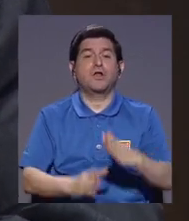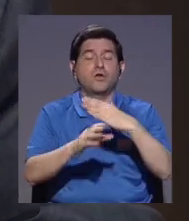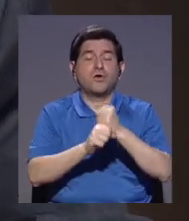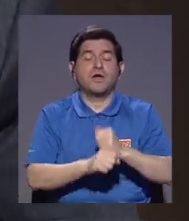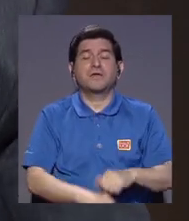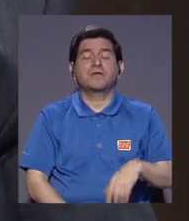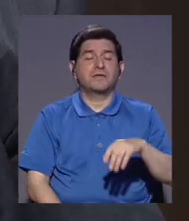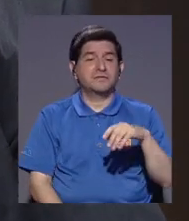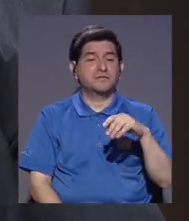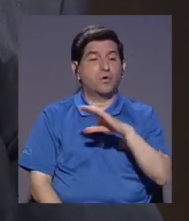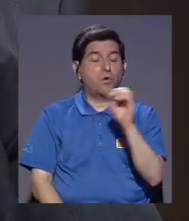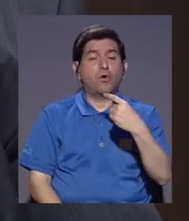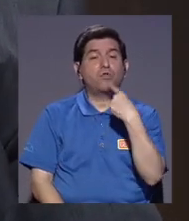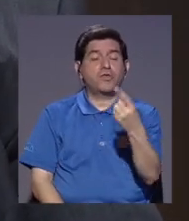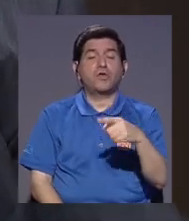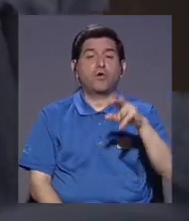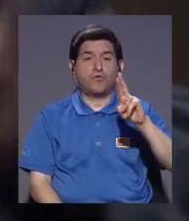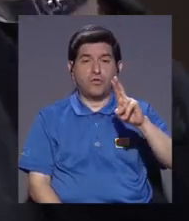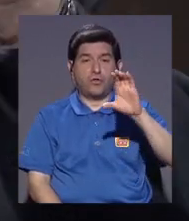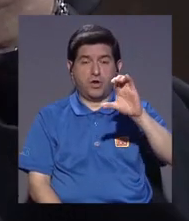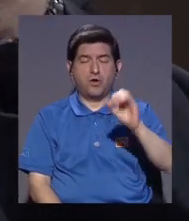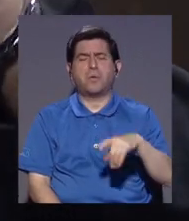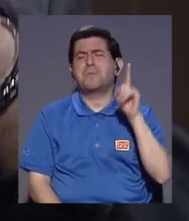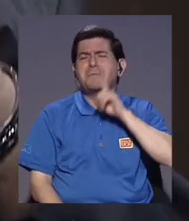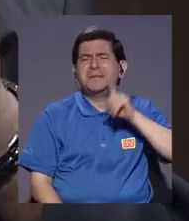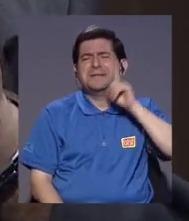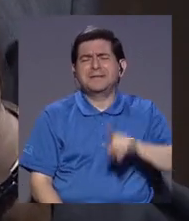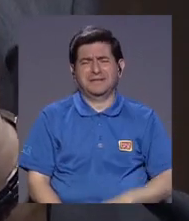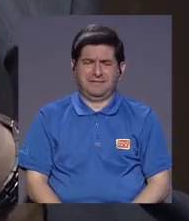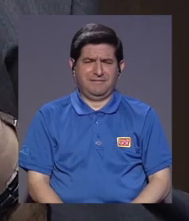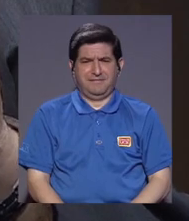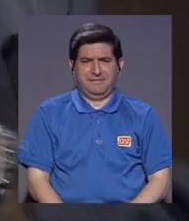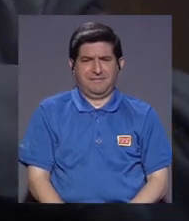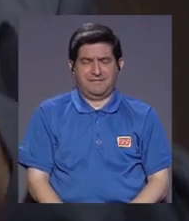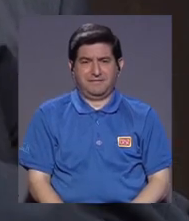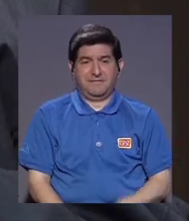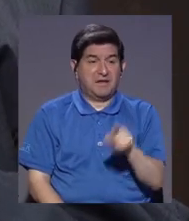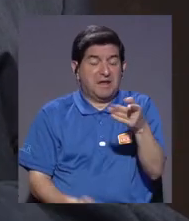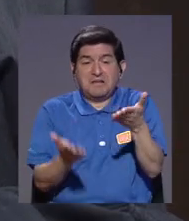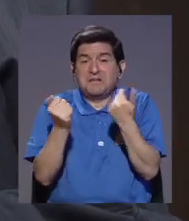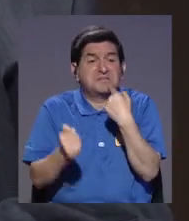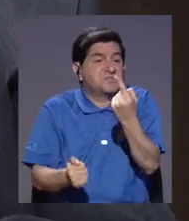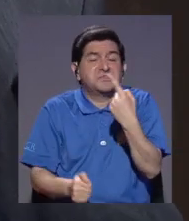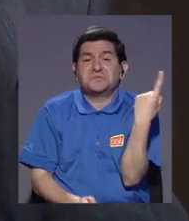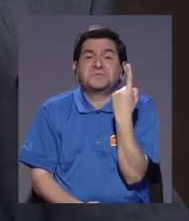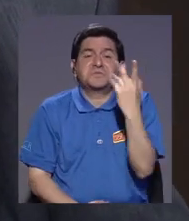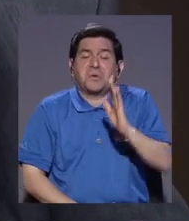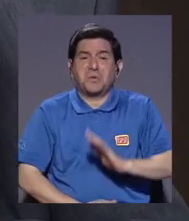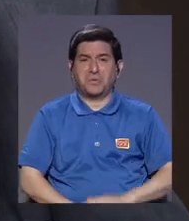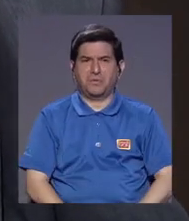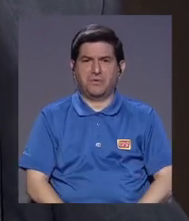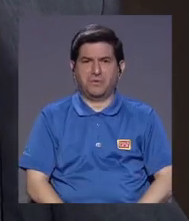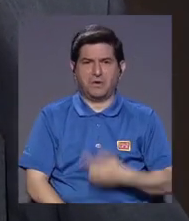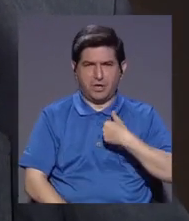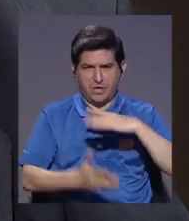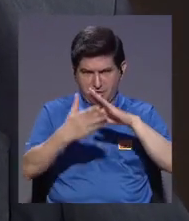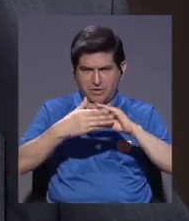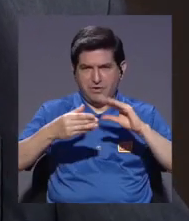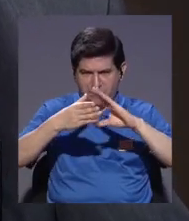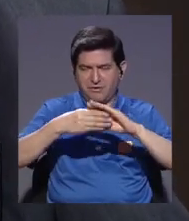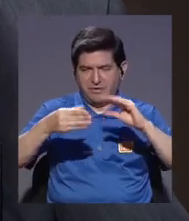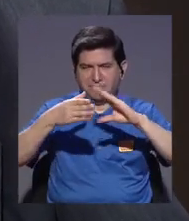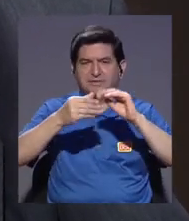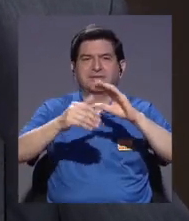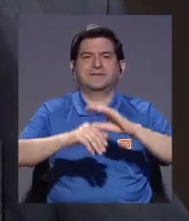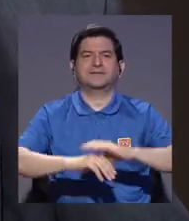hecho rodrigo era mentira así es porque le da la gana porque le da la gana yo quiero contarles lo